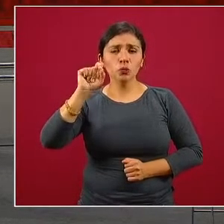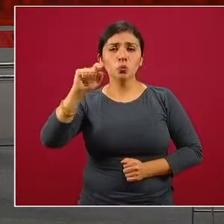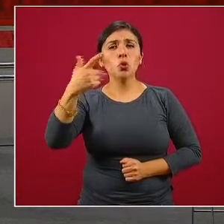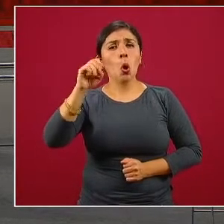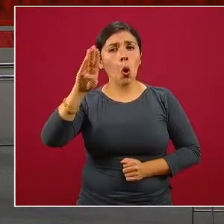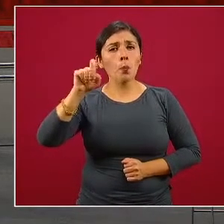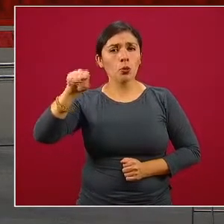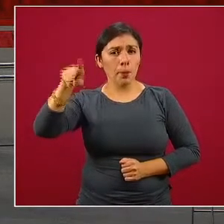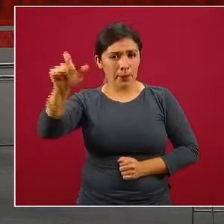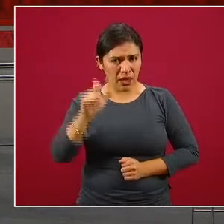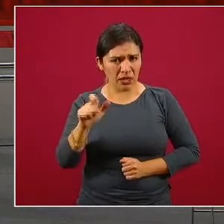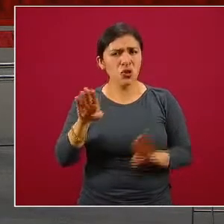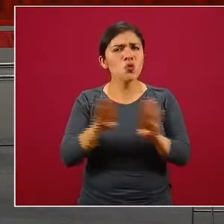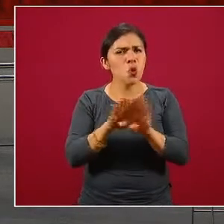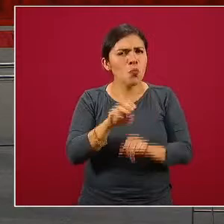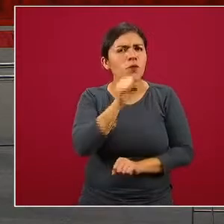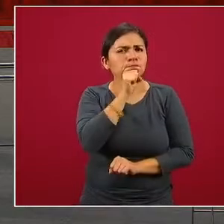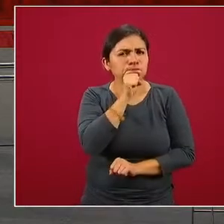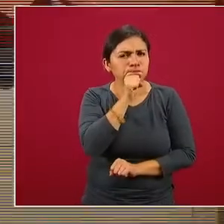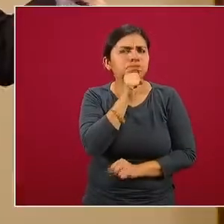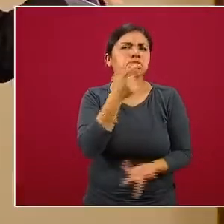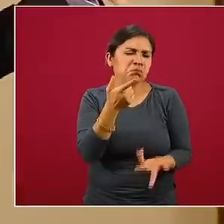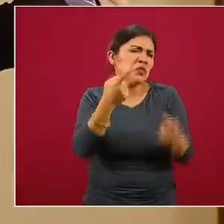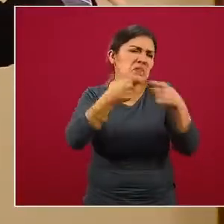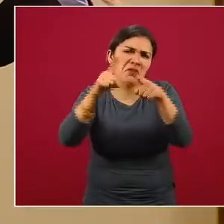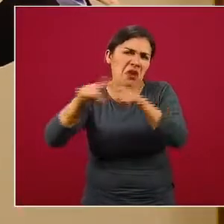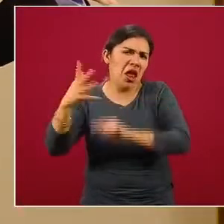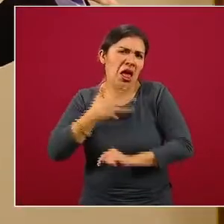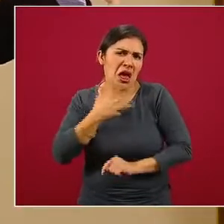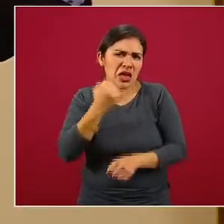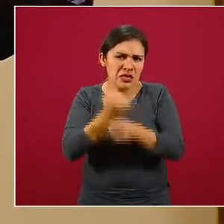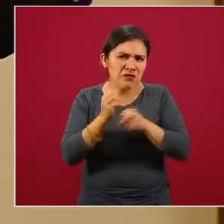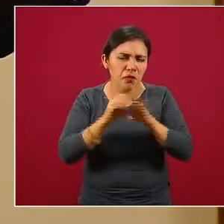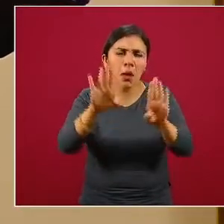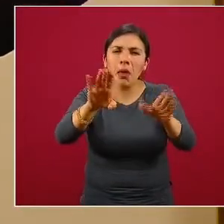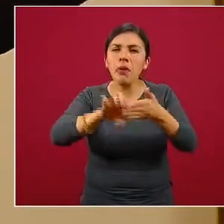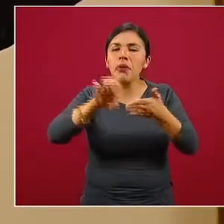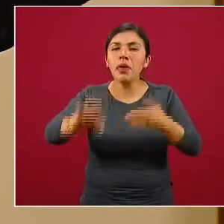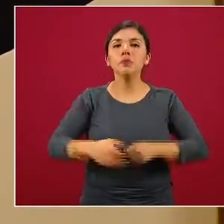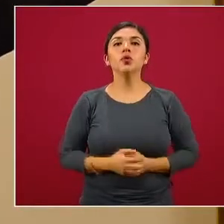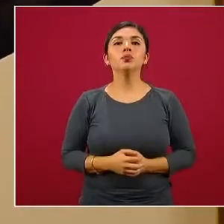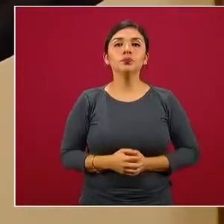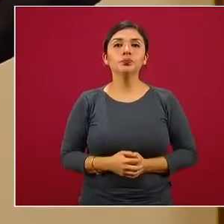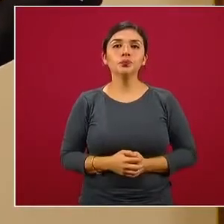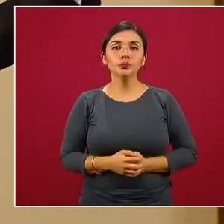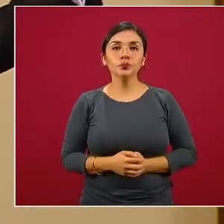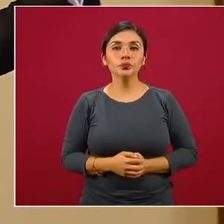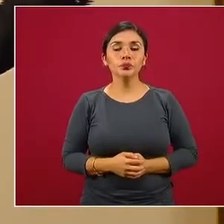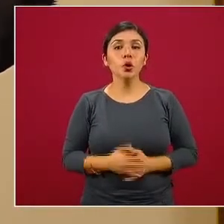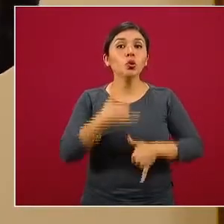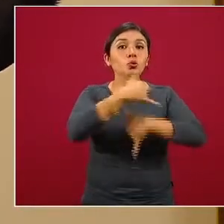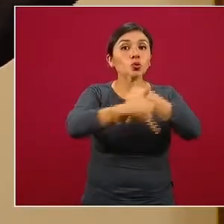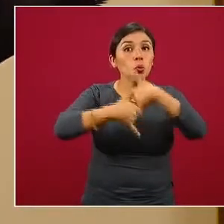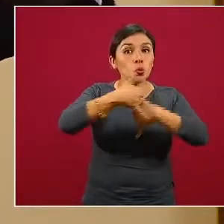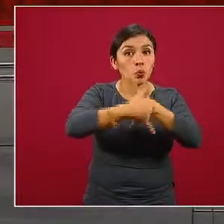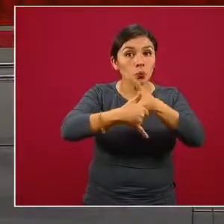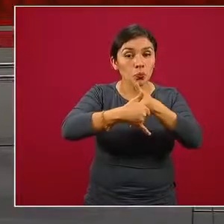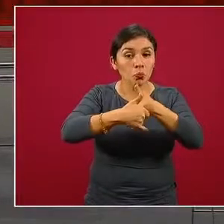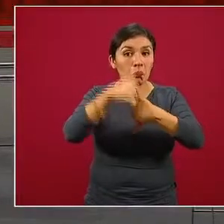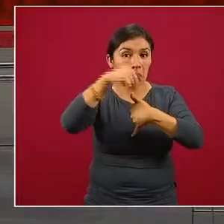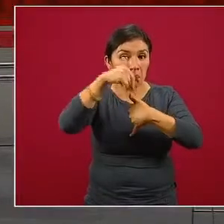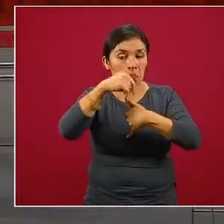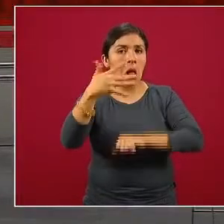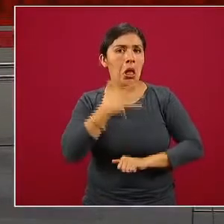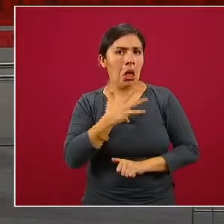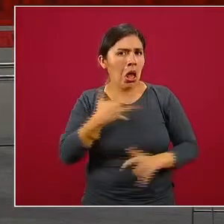www.coronavirus.gov.mx llega a través de diferentes medios. Por ejemplo, a través de YouTube han